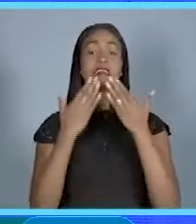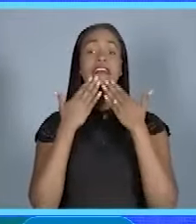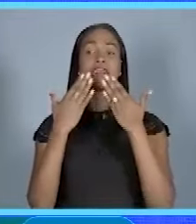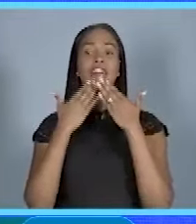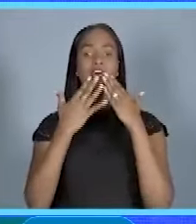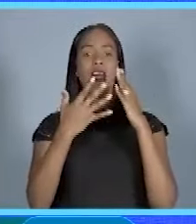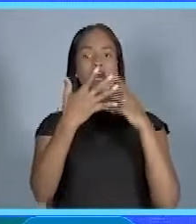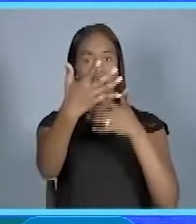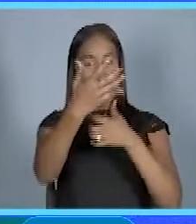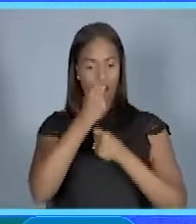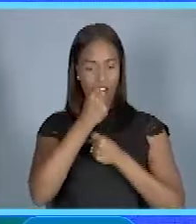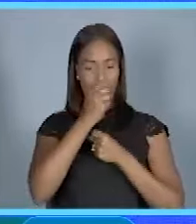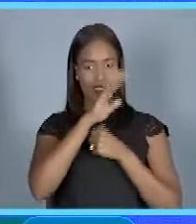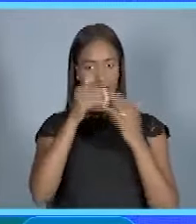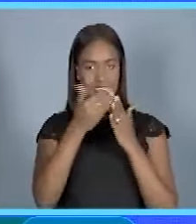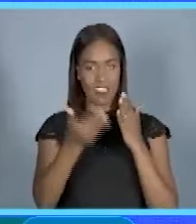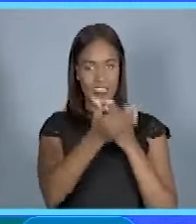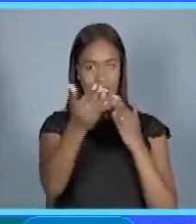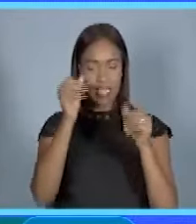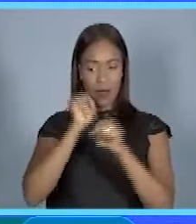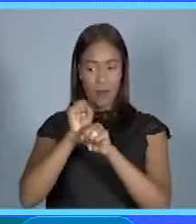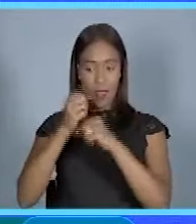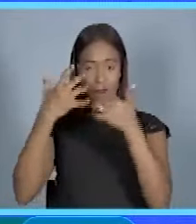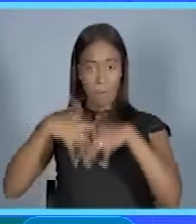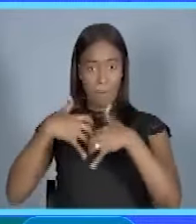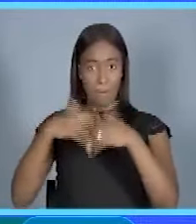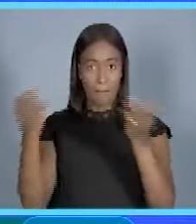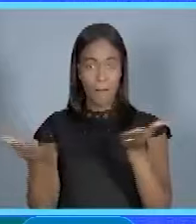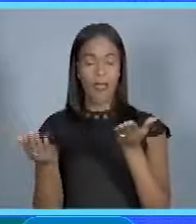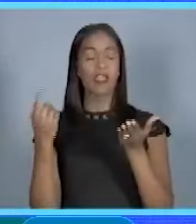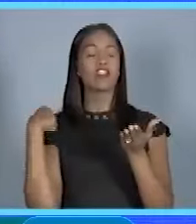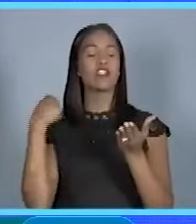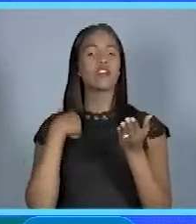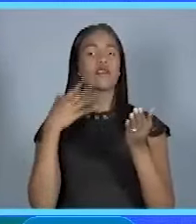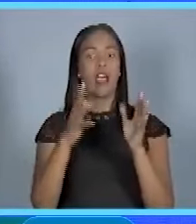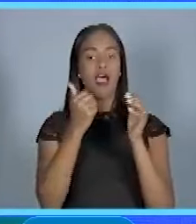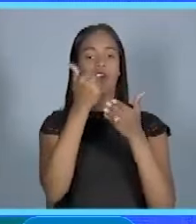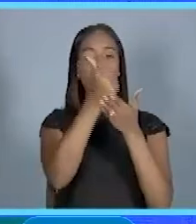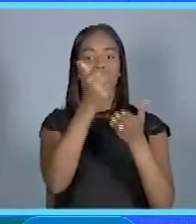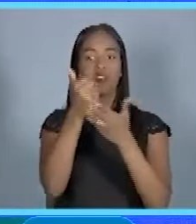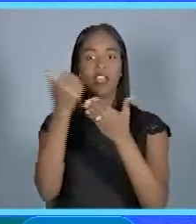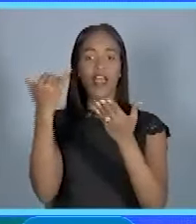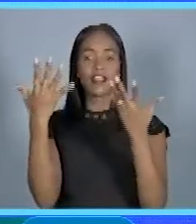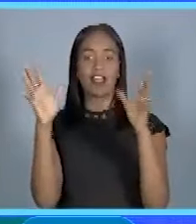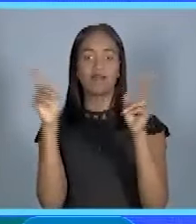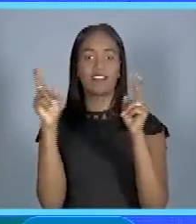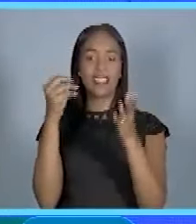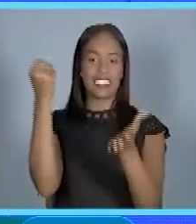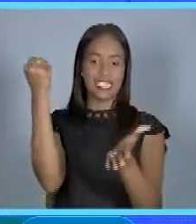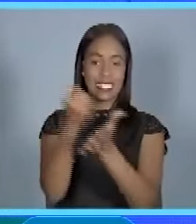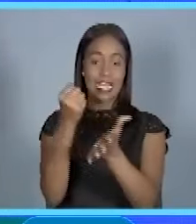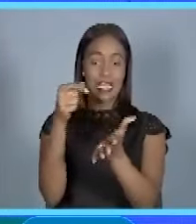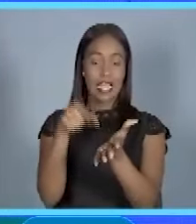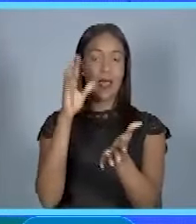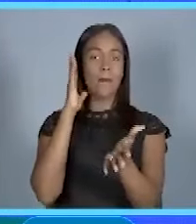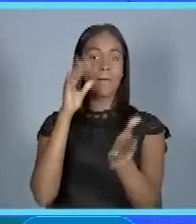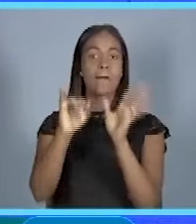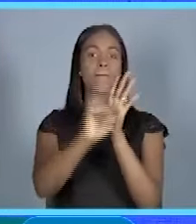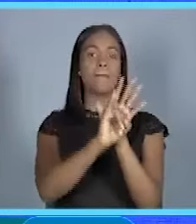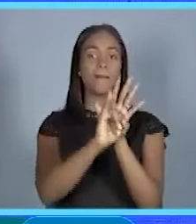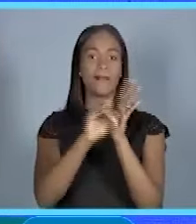ustedes, los industriales de manufactura, hemos sido canalizadores de un sello que identificará los productos